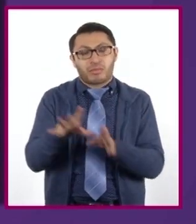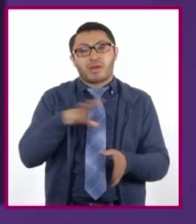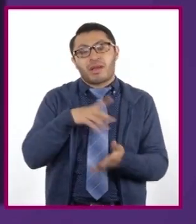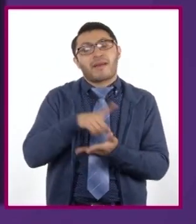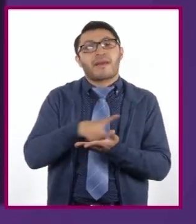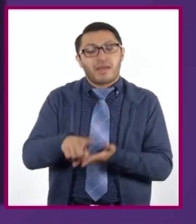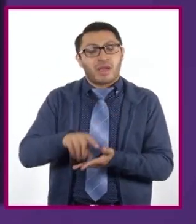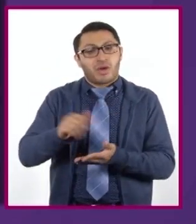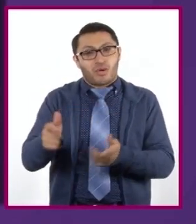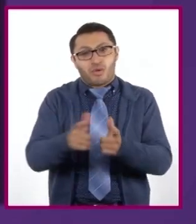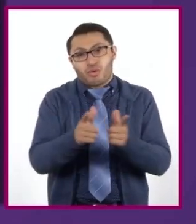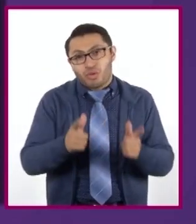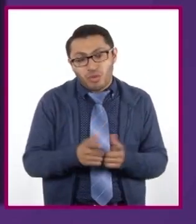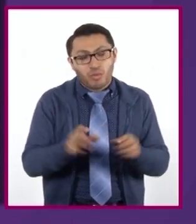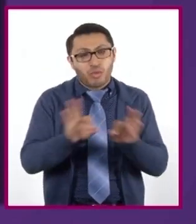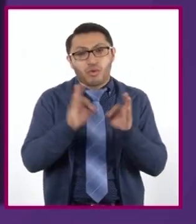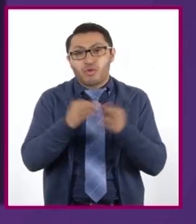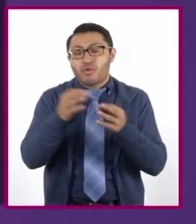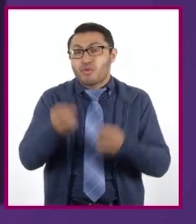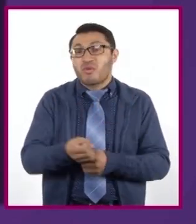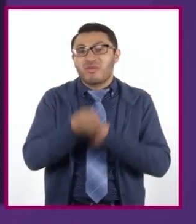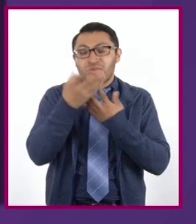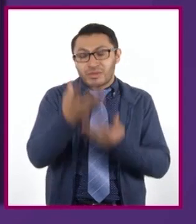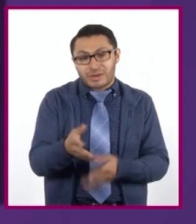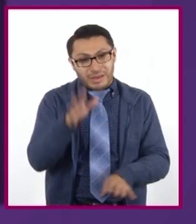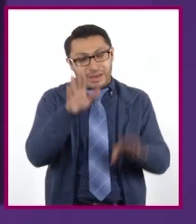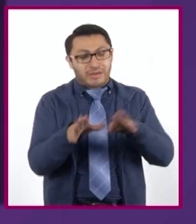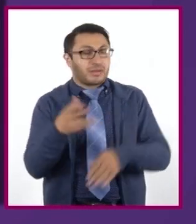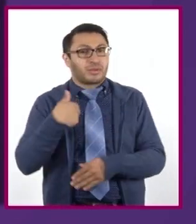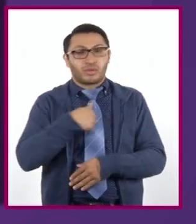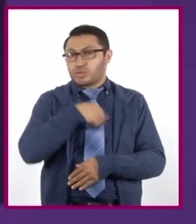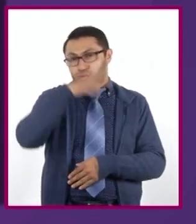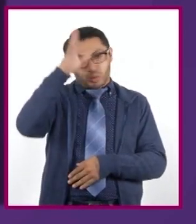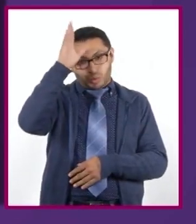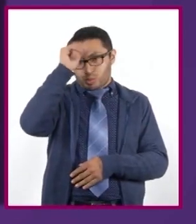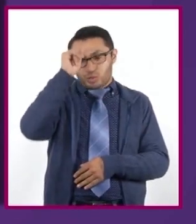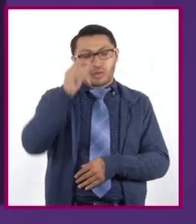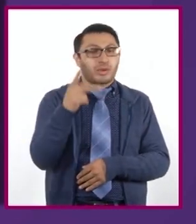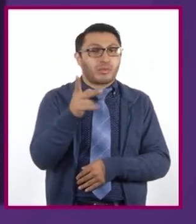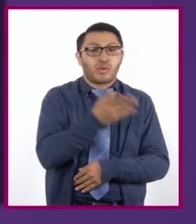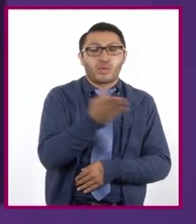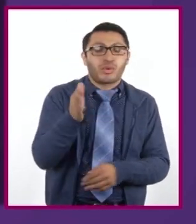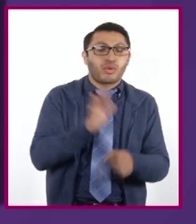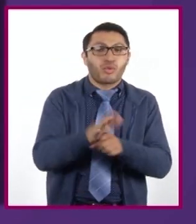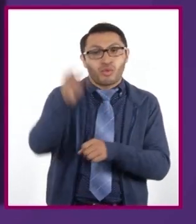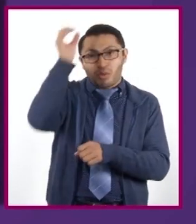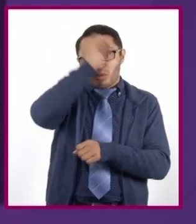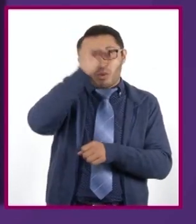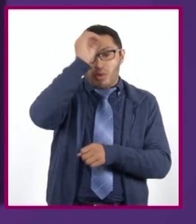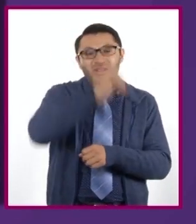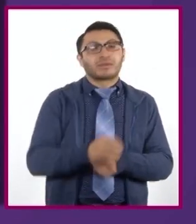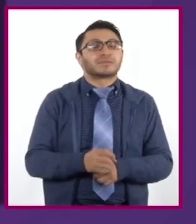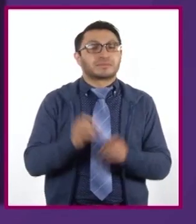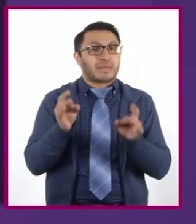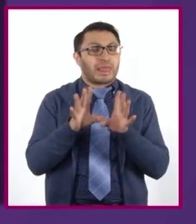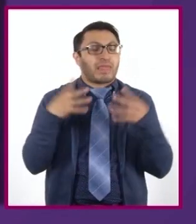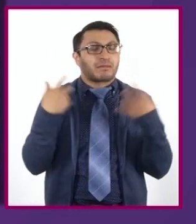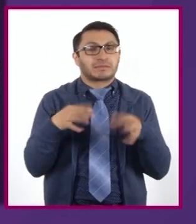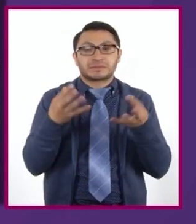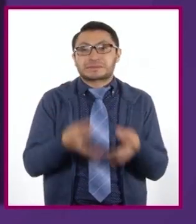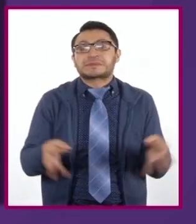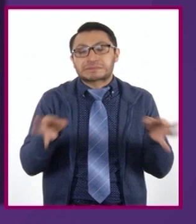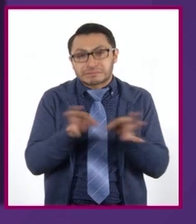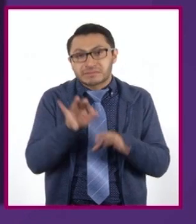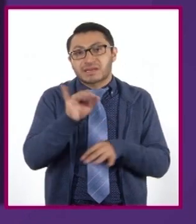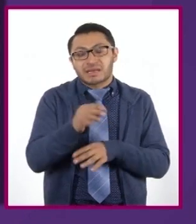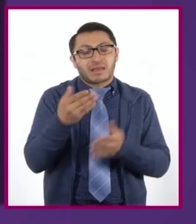de otros grupos en la manera en la que se expresan, ¿no? Que a veces no estamos de acuerdo. ¿Ustedes qué opinan? Hay un fenómeno importante que se